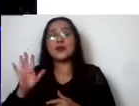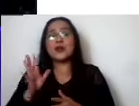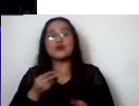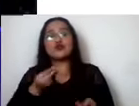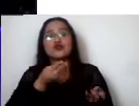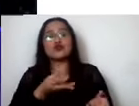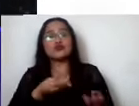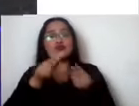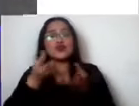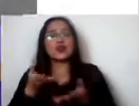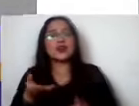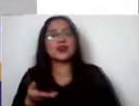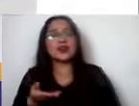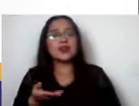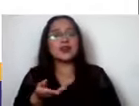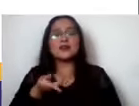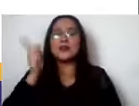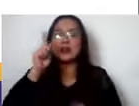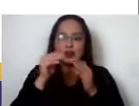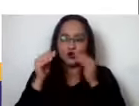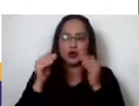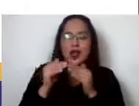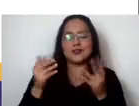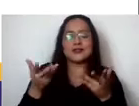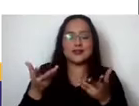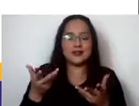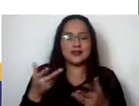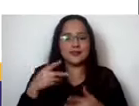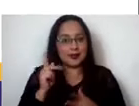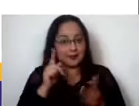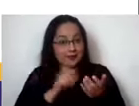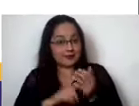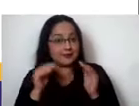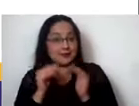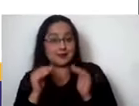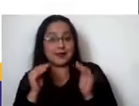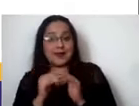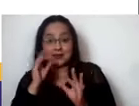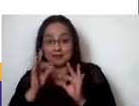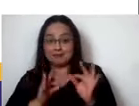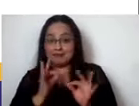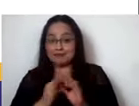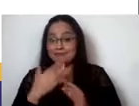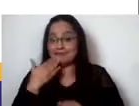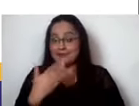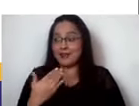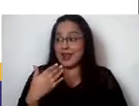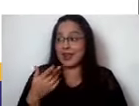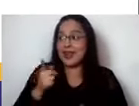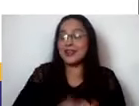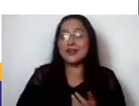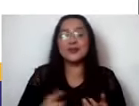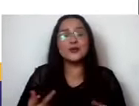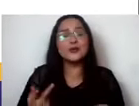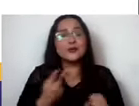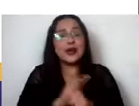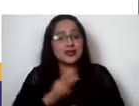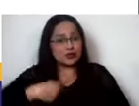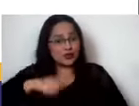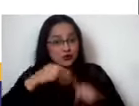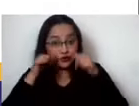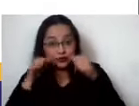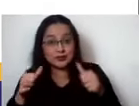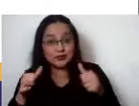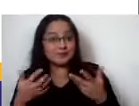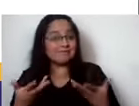de decir, ahí va, ve a tu casa, y luego las casas pues no están tampoco, o sea, nadie está cuidando qué pasa con las mujeres en sus casas, y eso es una de